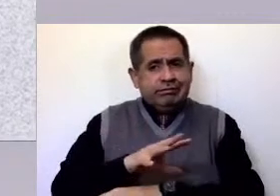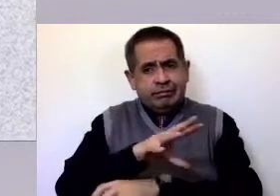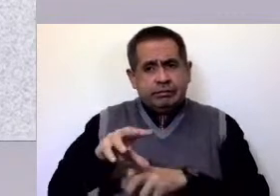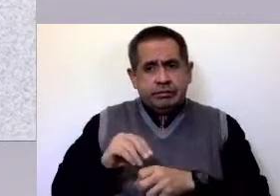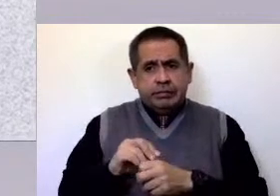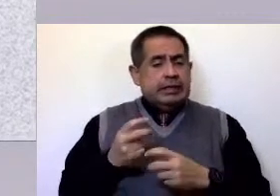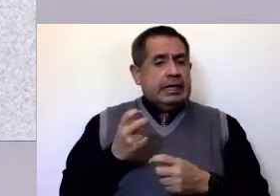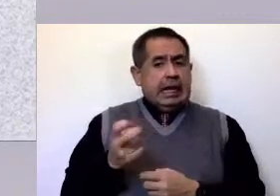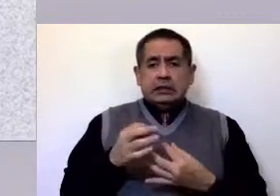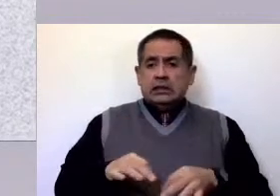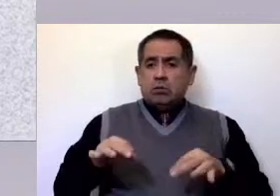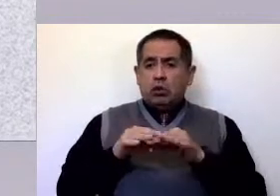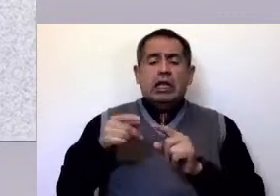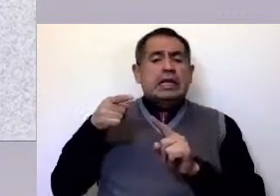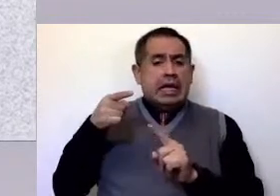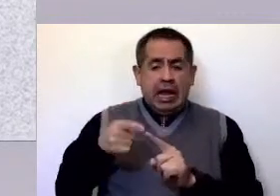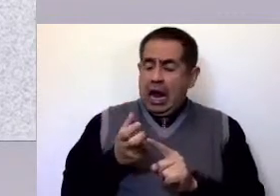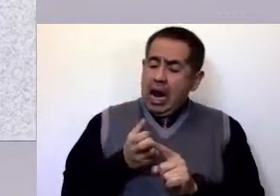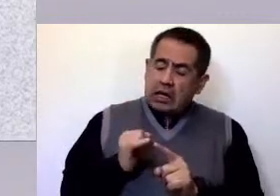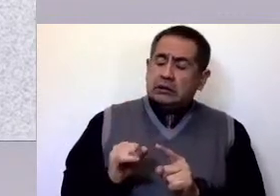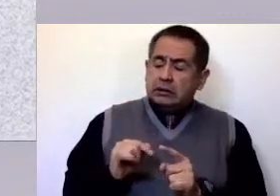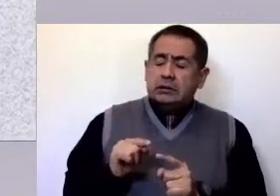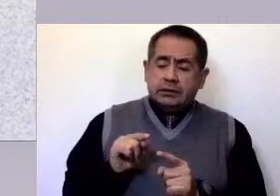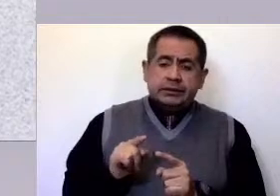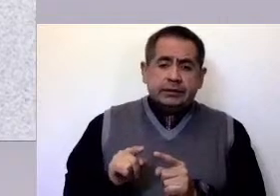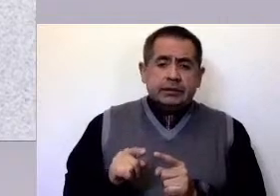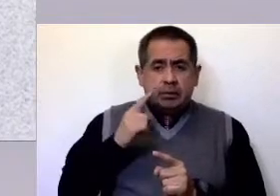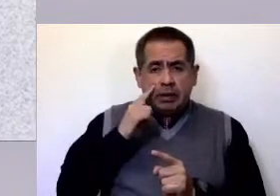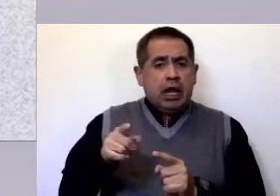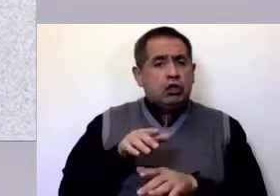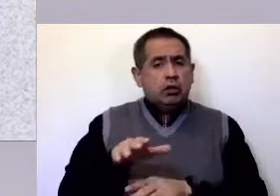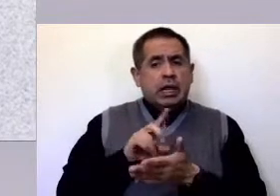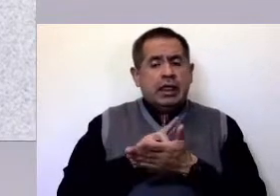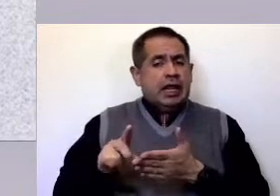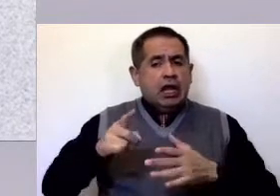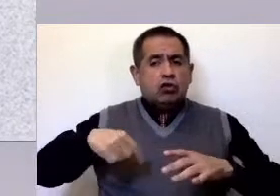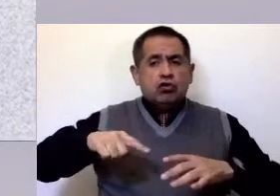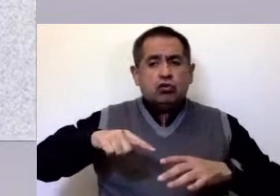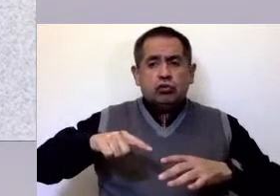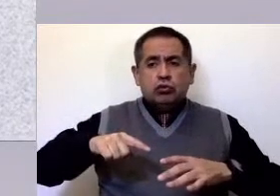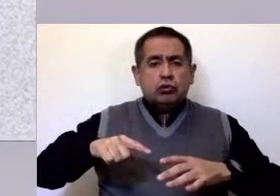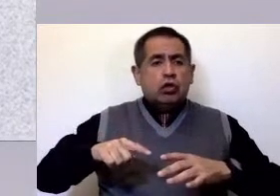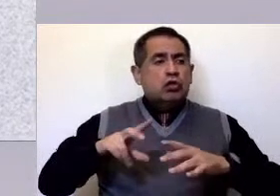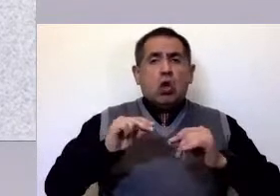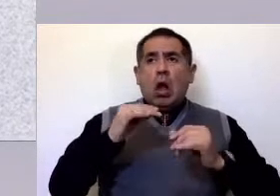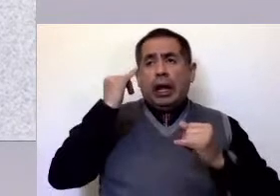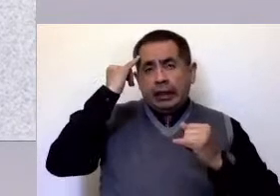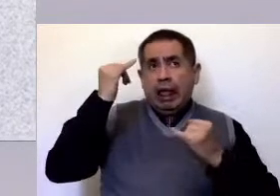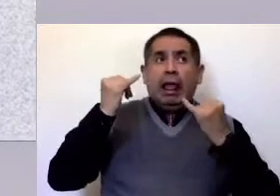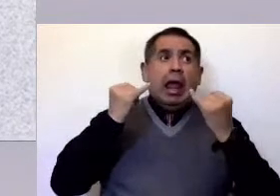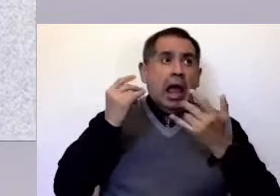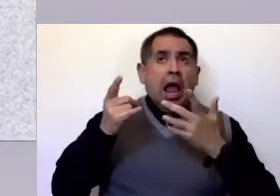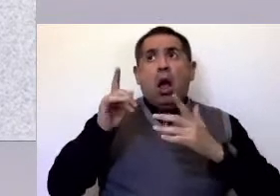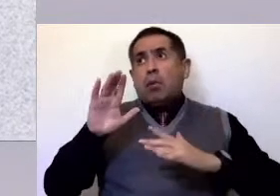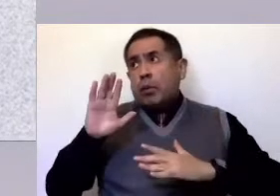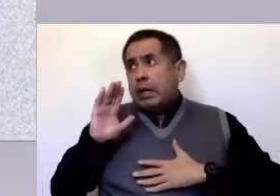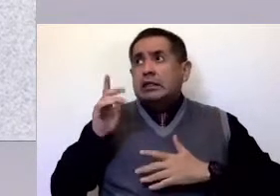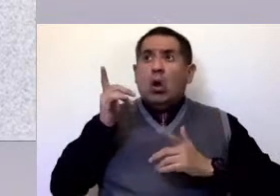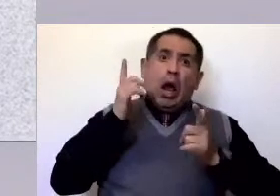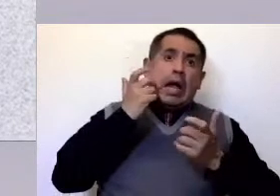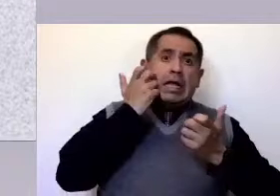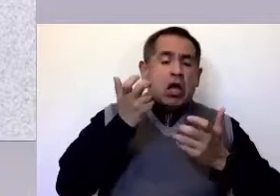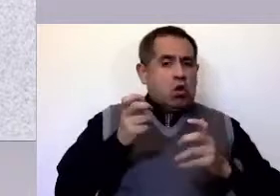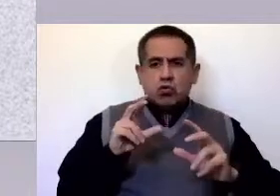es consecuencia de su naturaleza de los derechos no de meras expectativas promesas o buenas intenciones